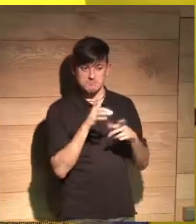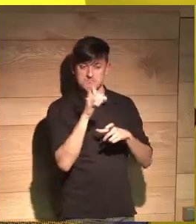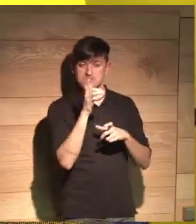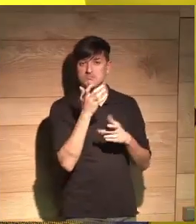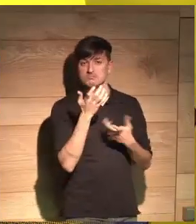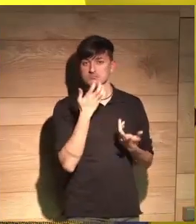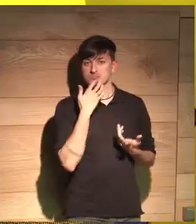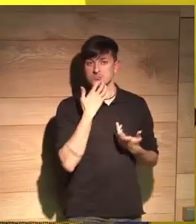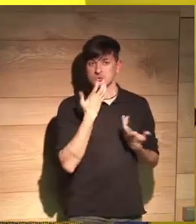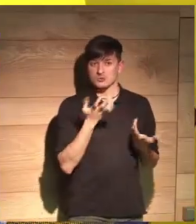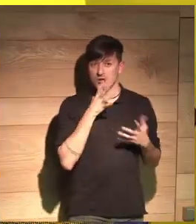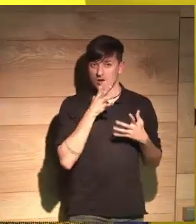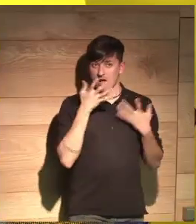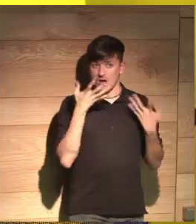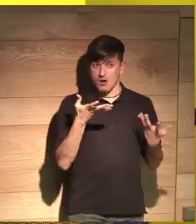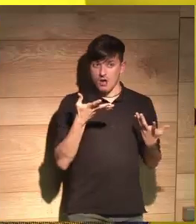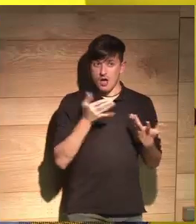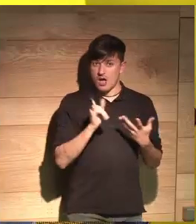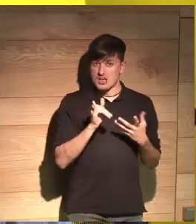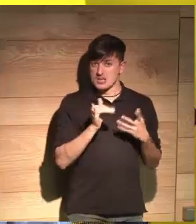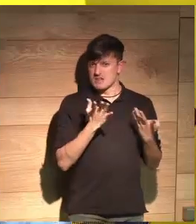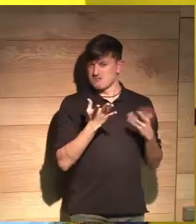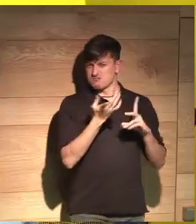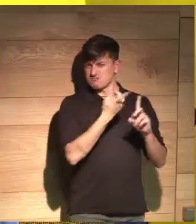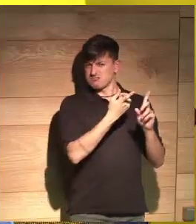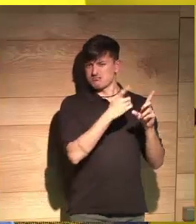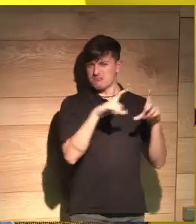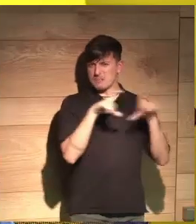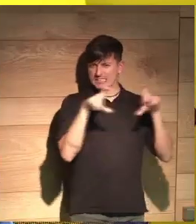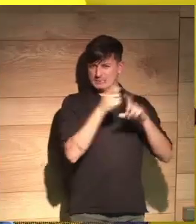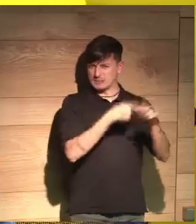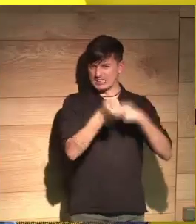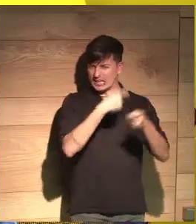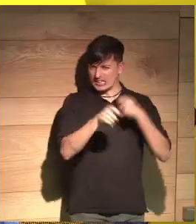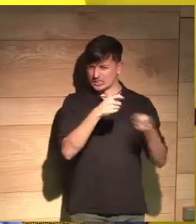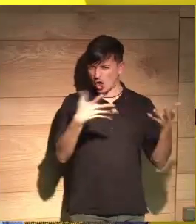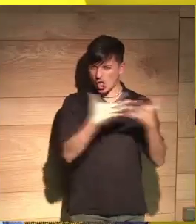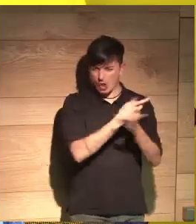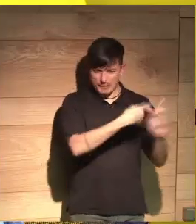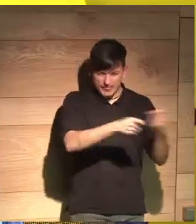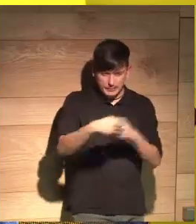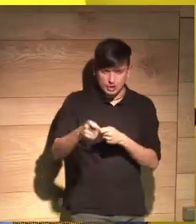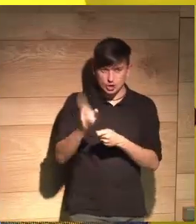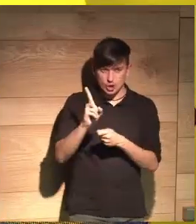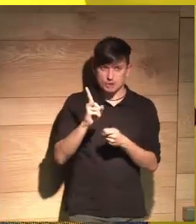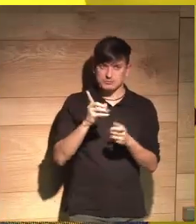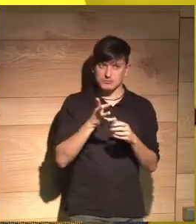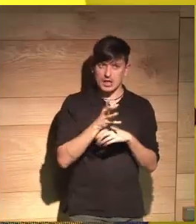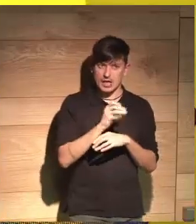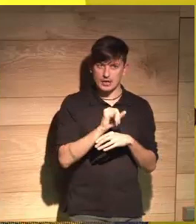como tenemos ahora no es cierto que venden todo etcétera tener muchos circuitos